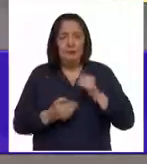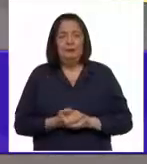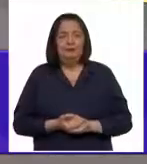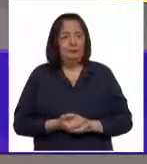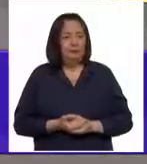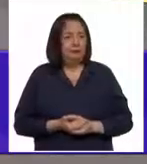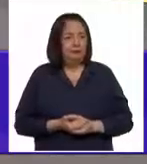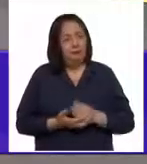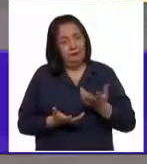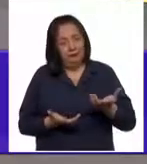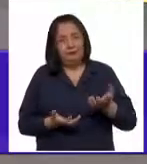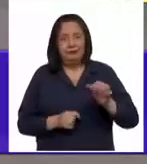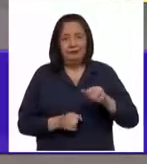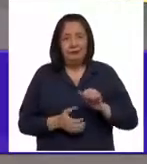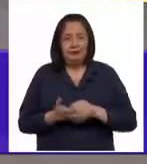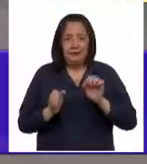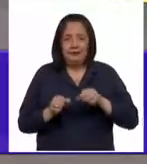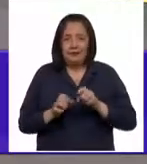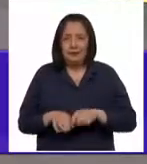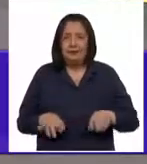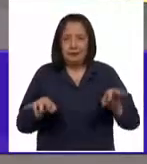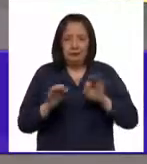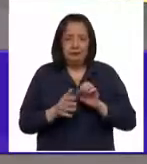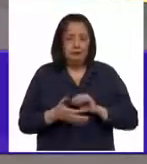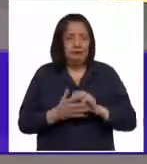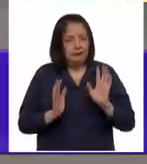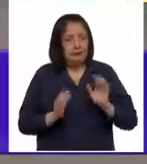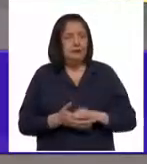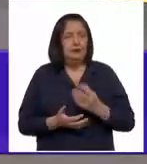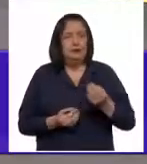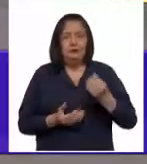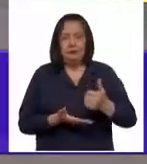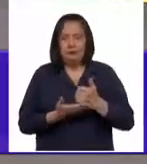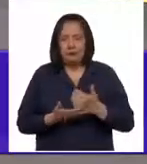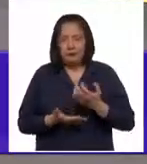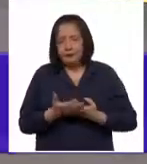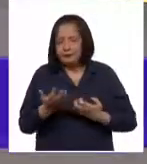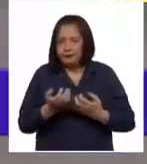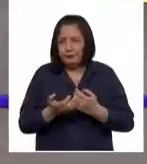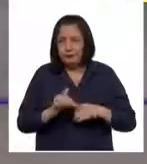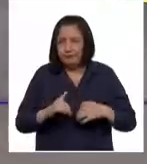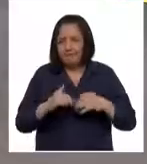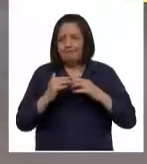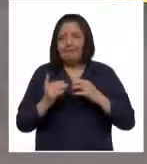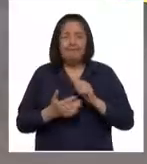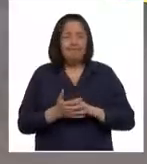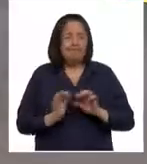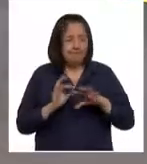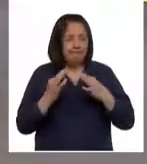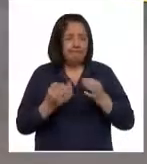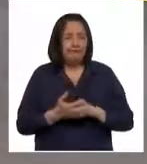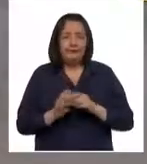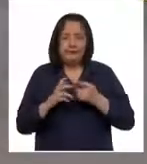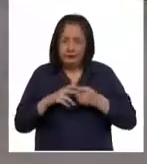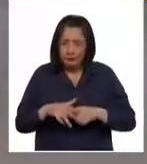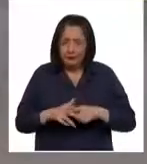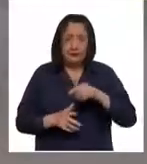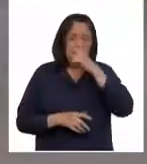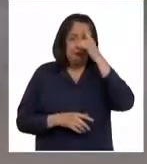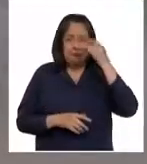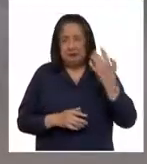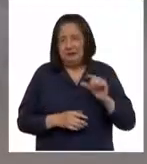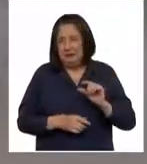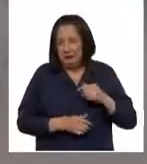información. Definitivamente es importante también ver cómo esto ayuda a la economía de más familias, así que inicia el verano